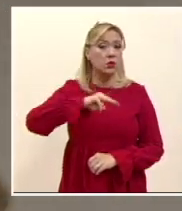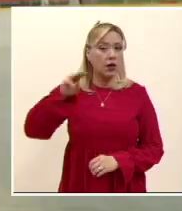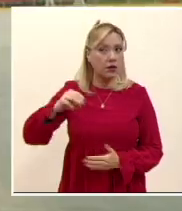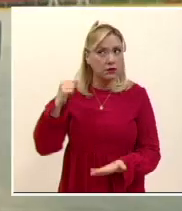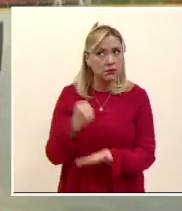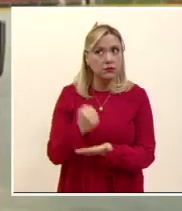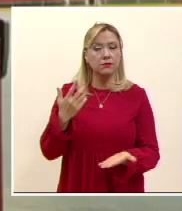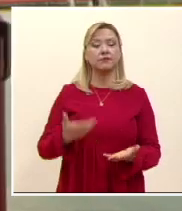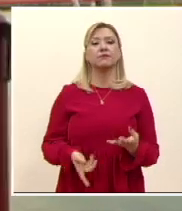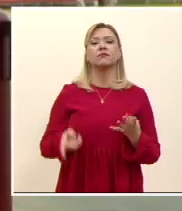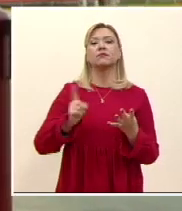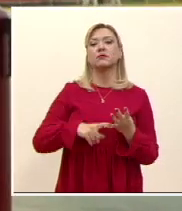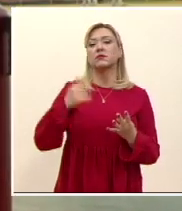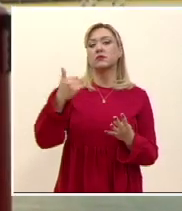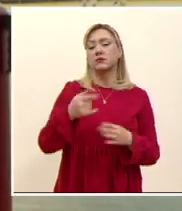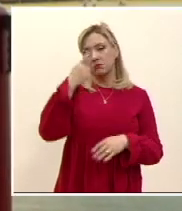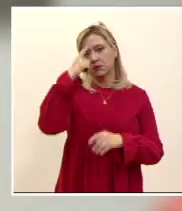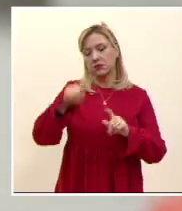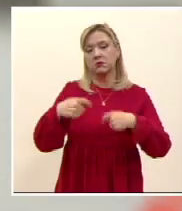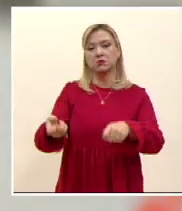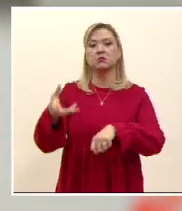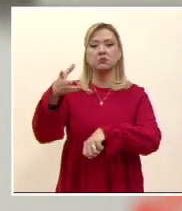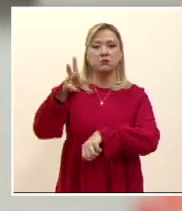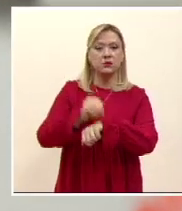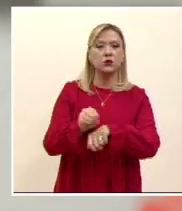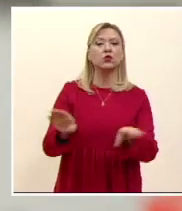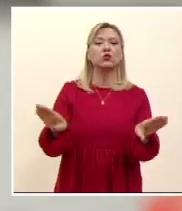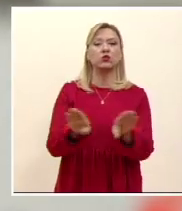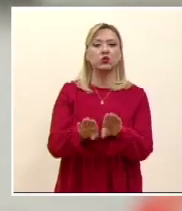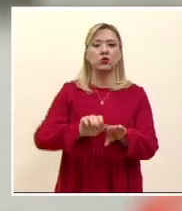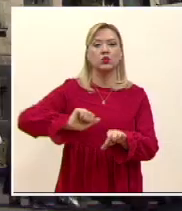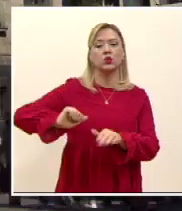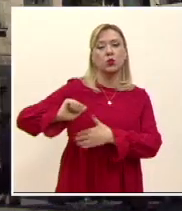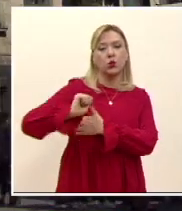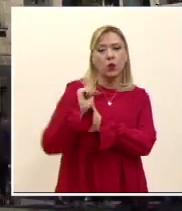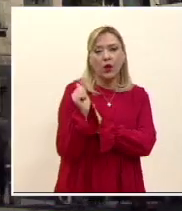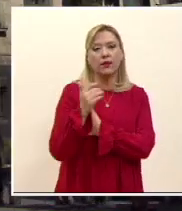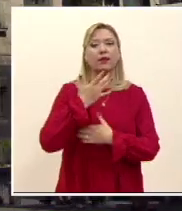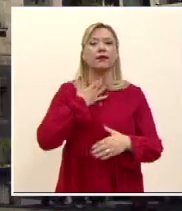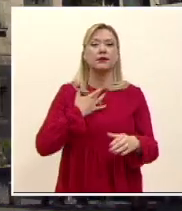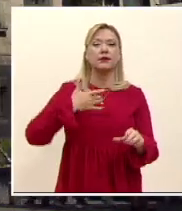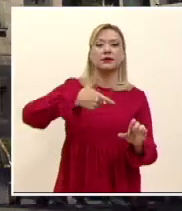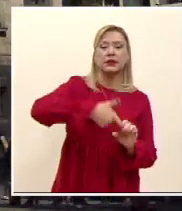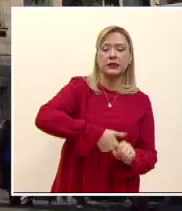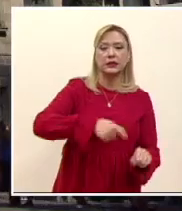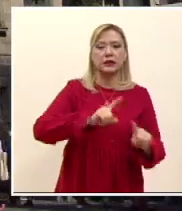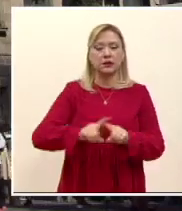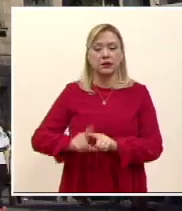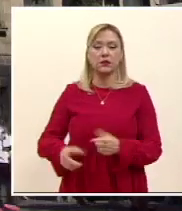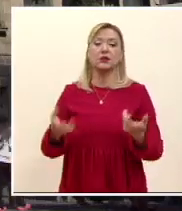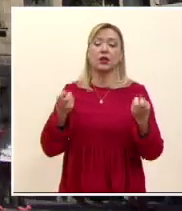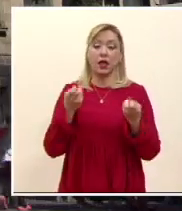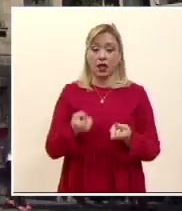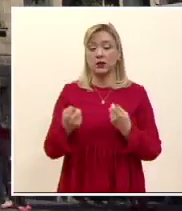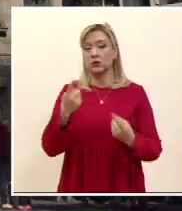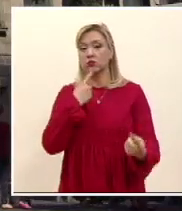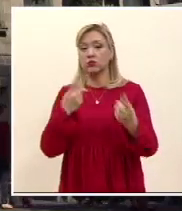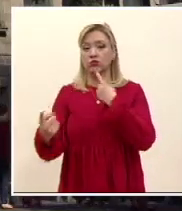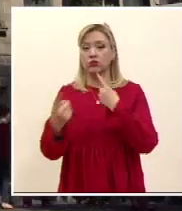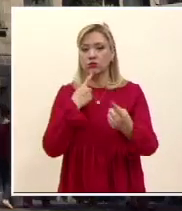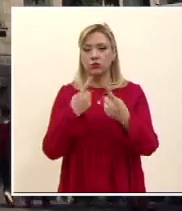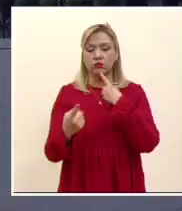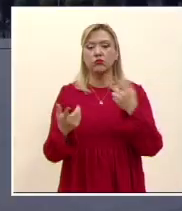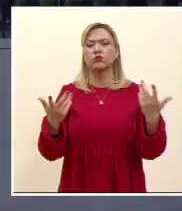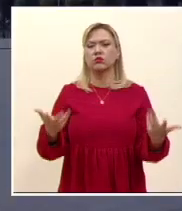para el otorgamiento de permisos para el almacenamiento de hidrocarburos. Estará el análisis de constitucionalidad del decreto por el